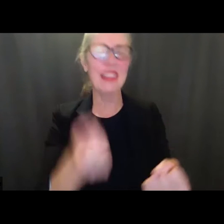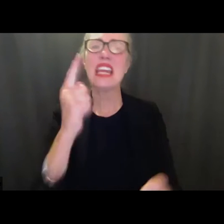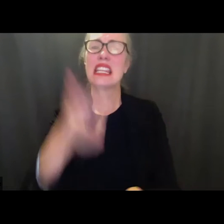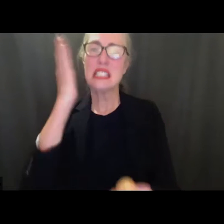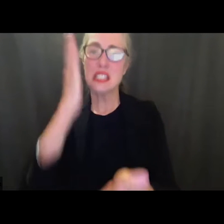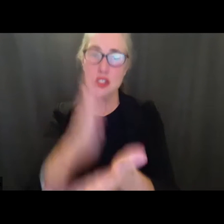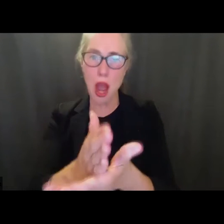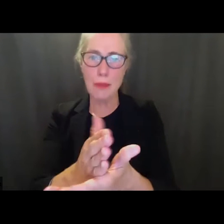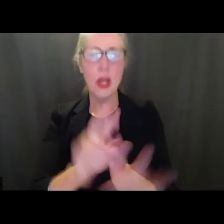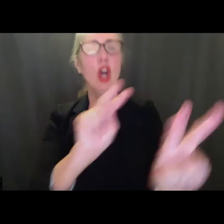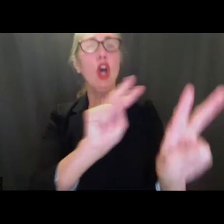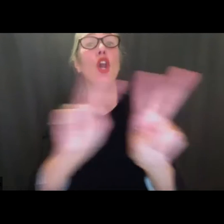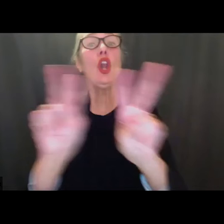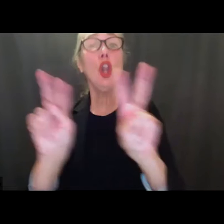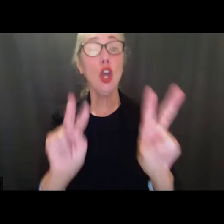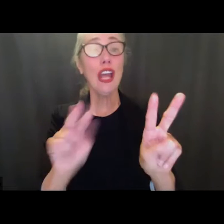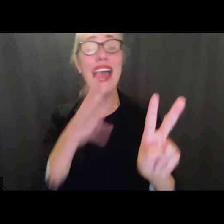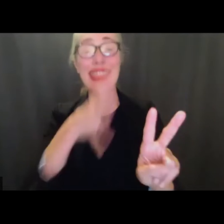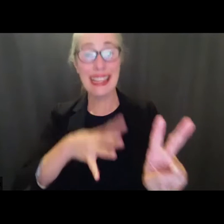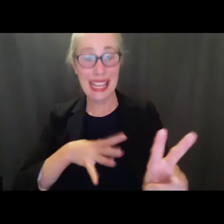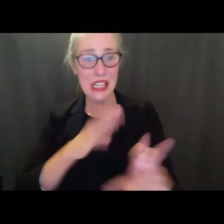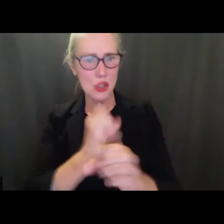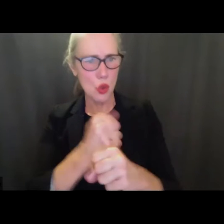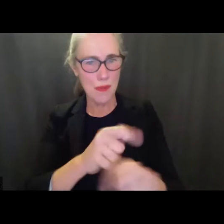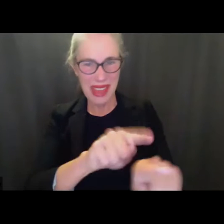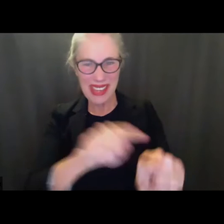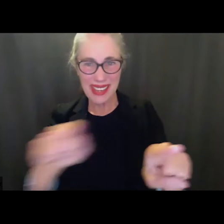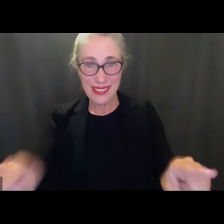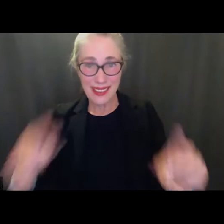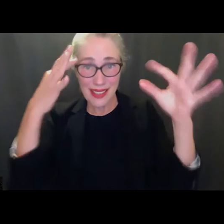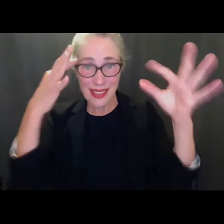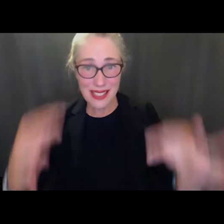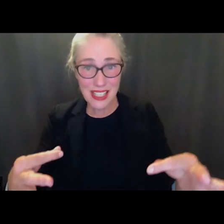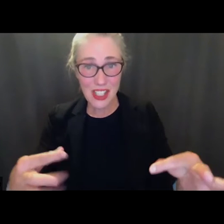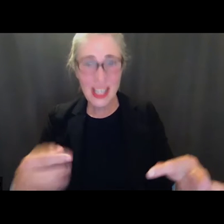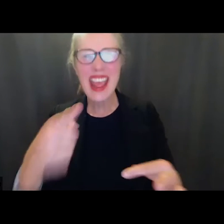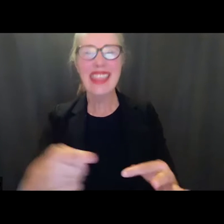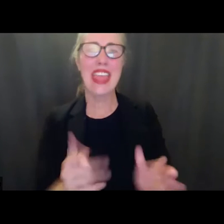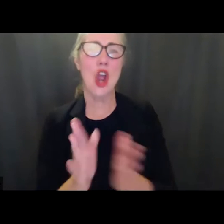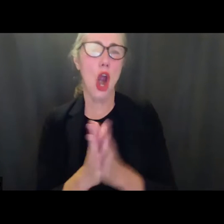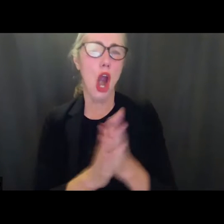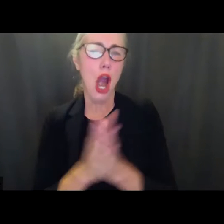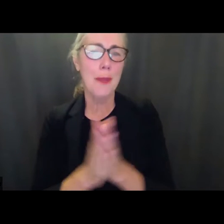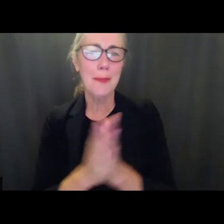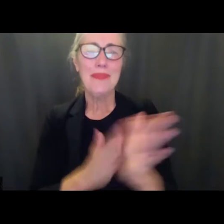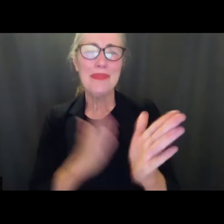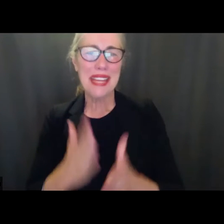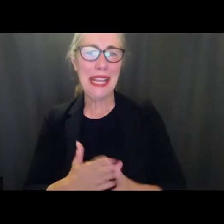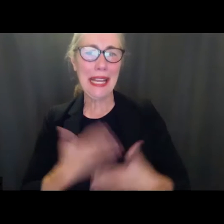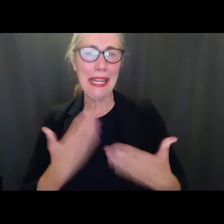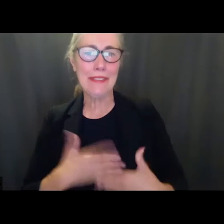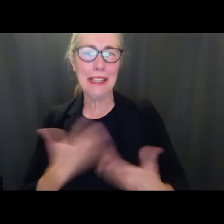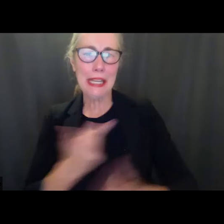hacer eso ustedes. Miren a estas mujeres que están tomando esta decisión. Ellas están